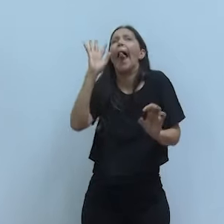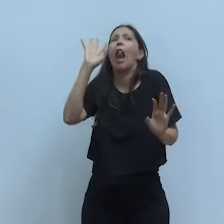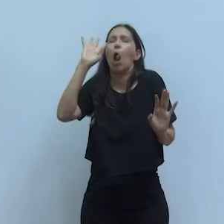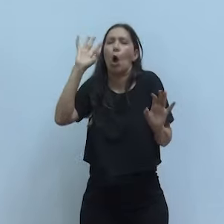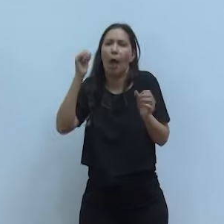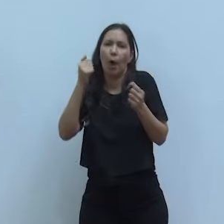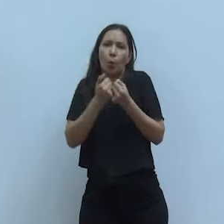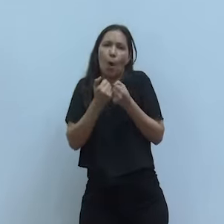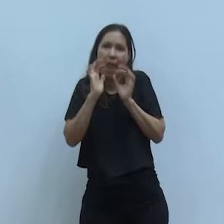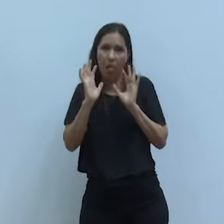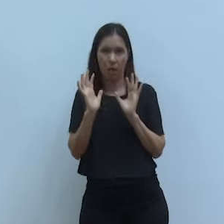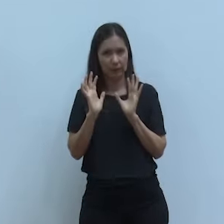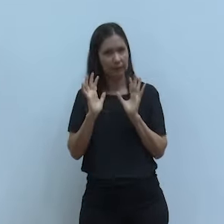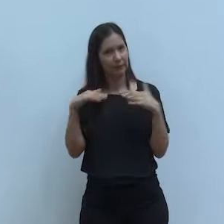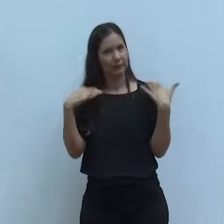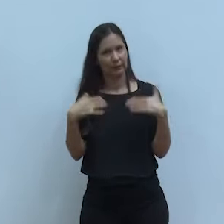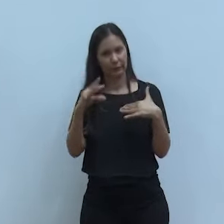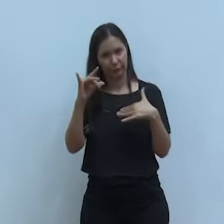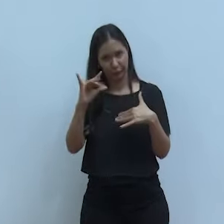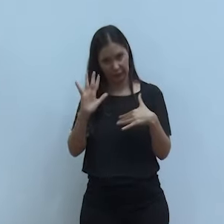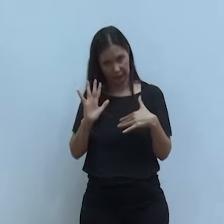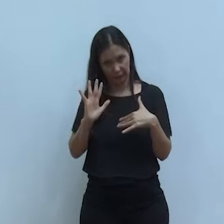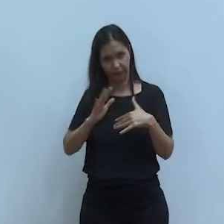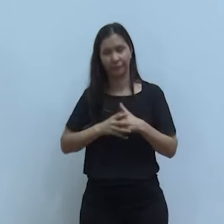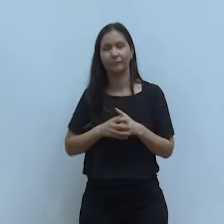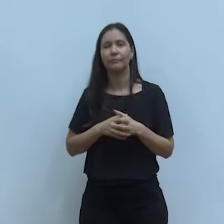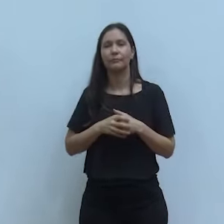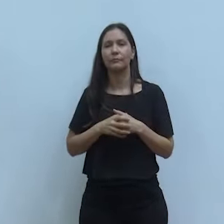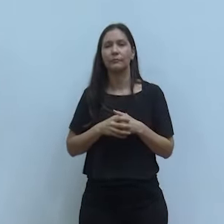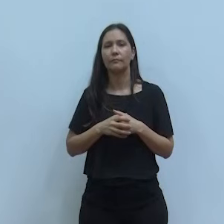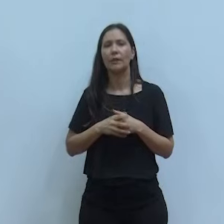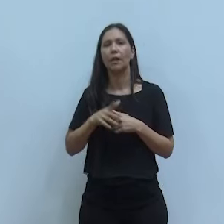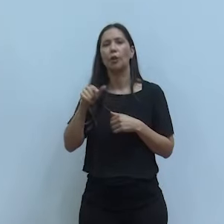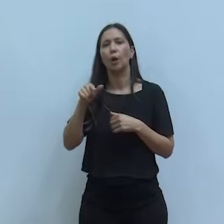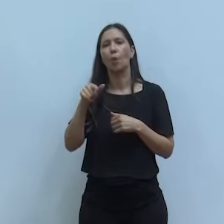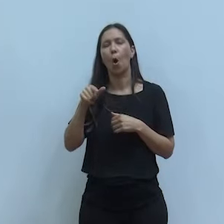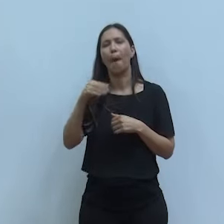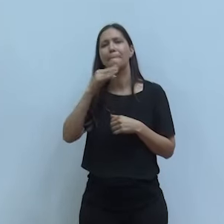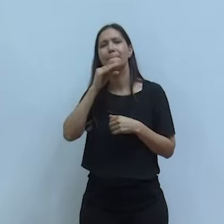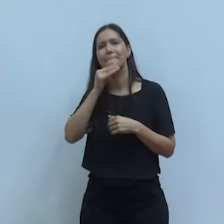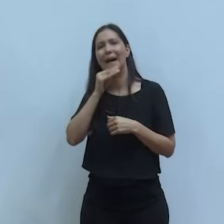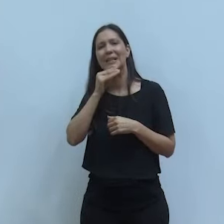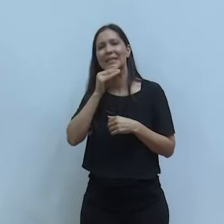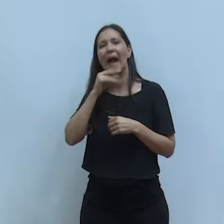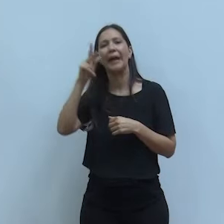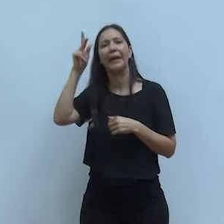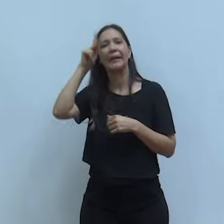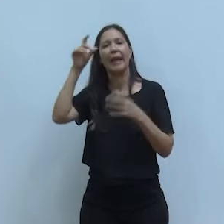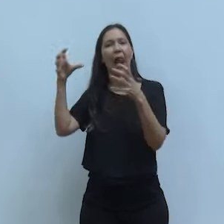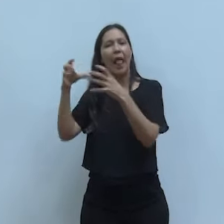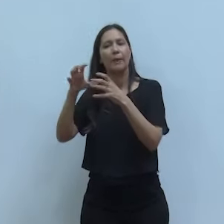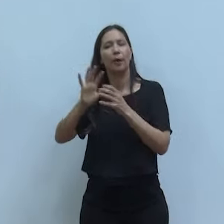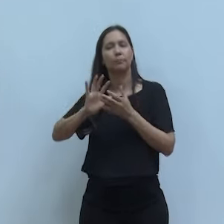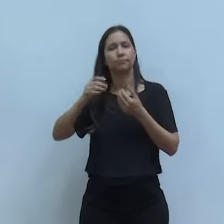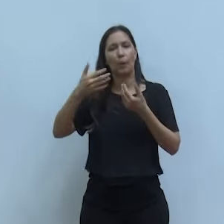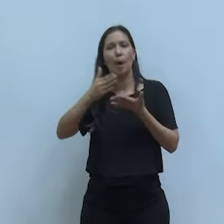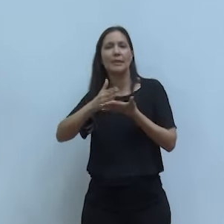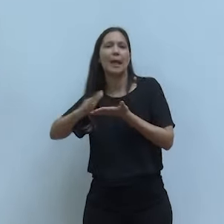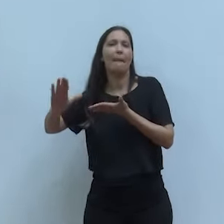masa logra desmarcarse bastante del quismo en varios planos logra avanzar estos siete puntos